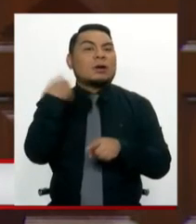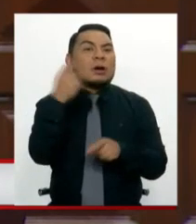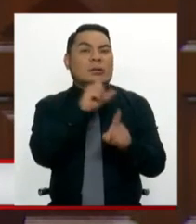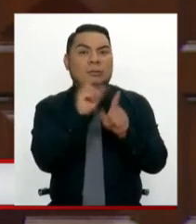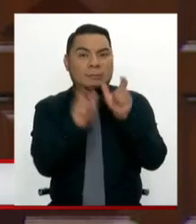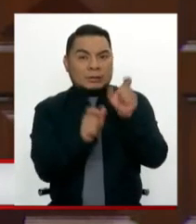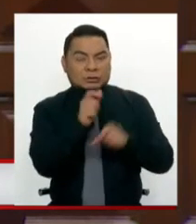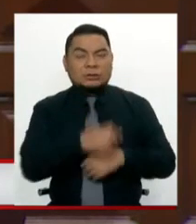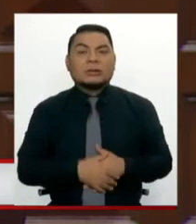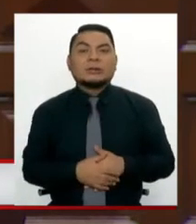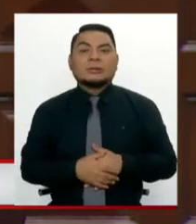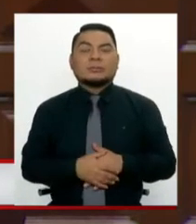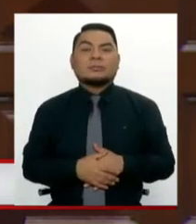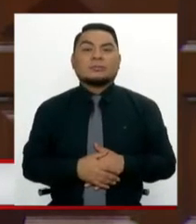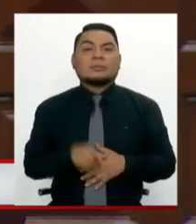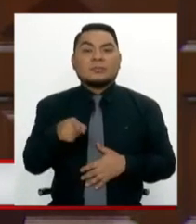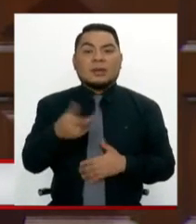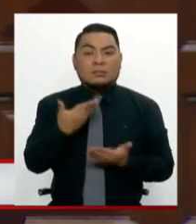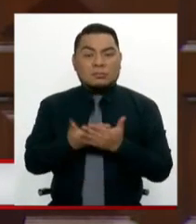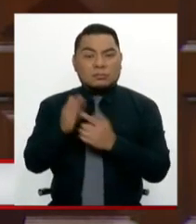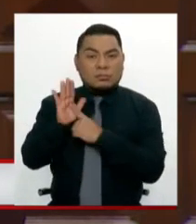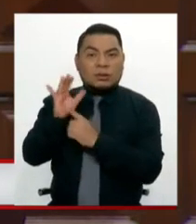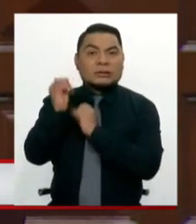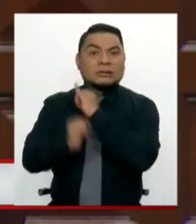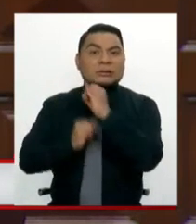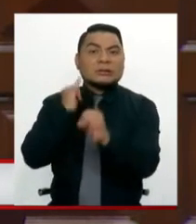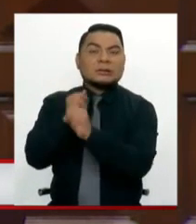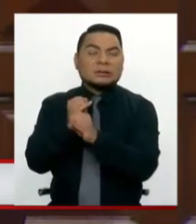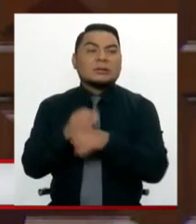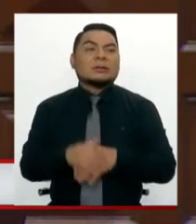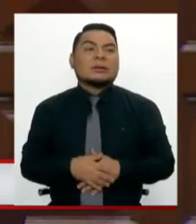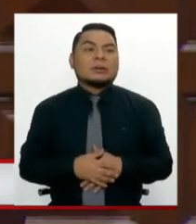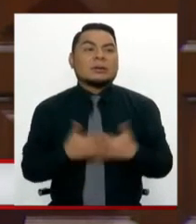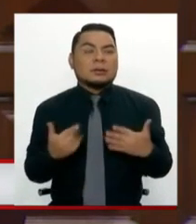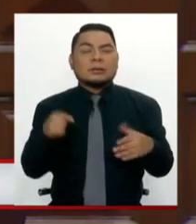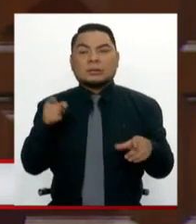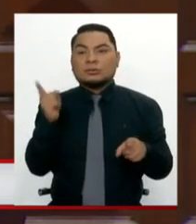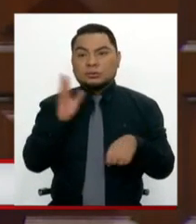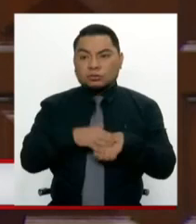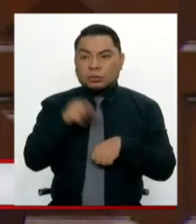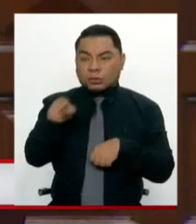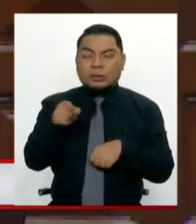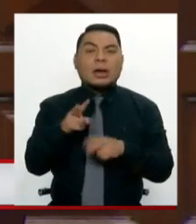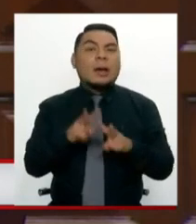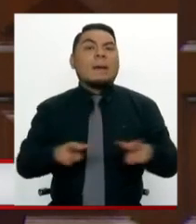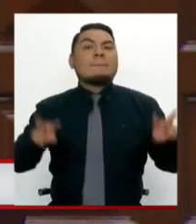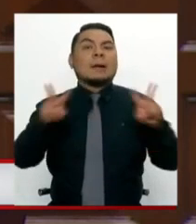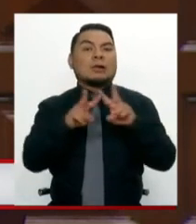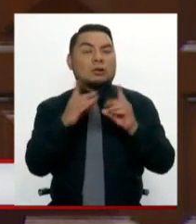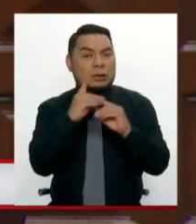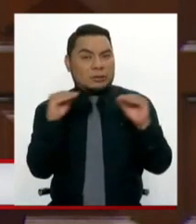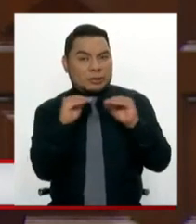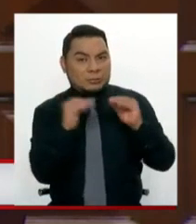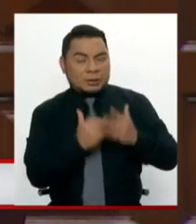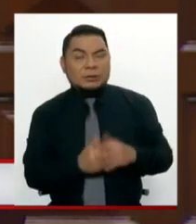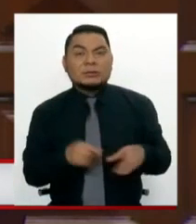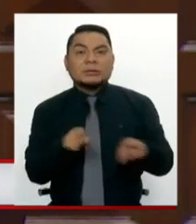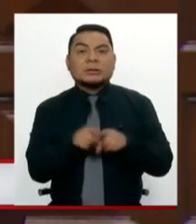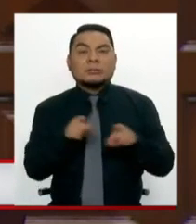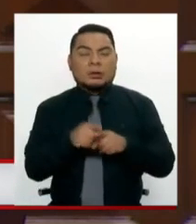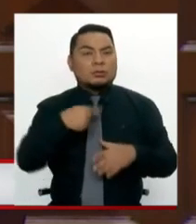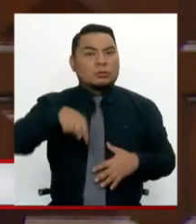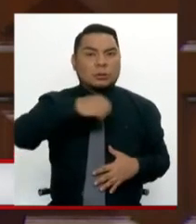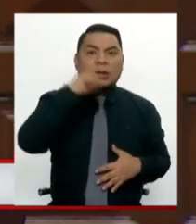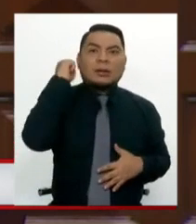civil. Muestra del reconocimiento internacional al respeto de los valores democráticos y el Estado de